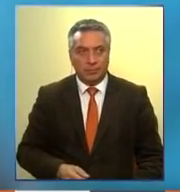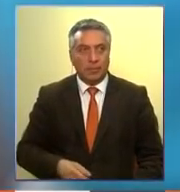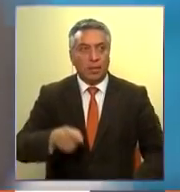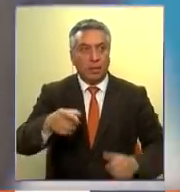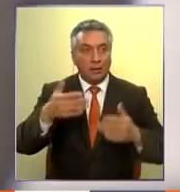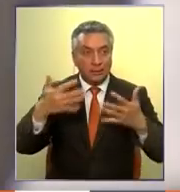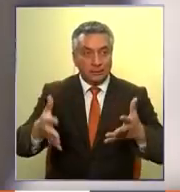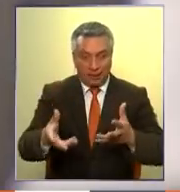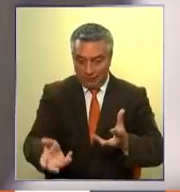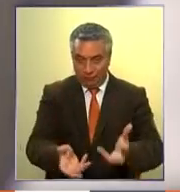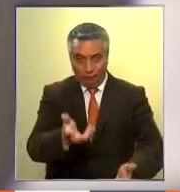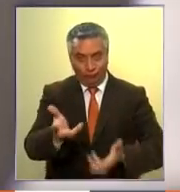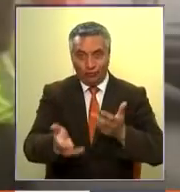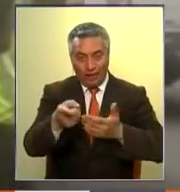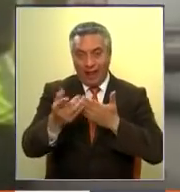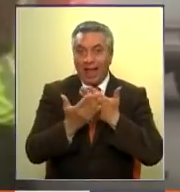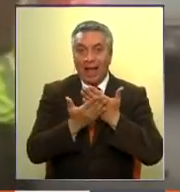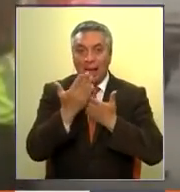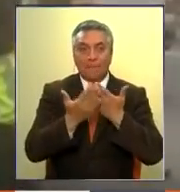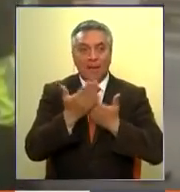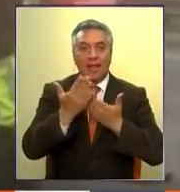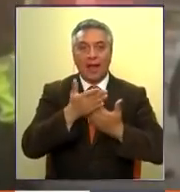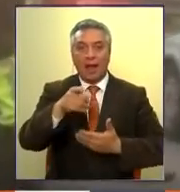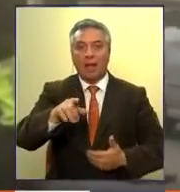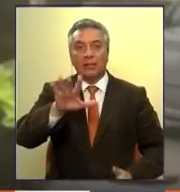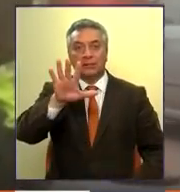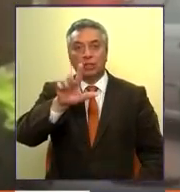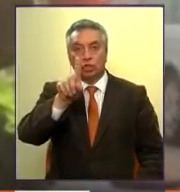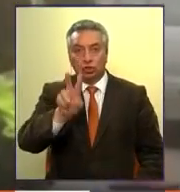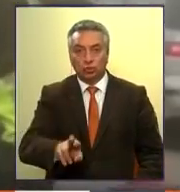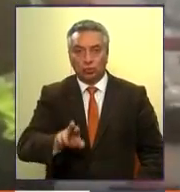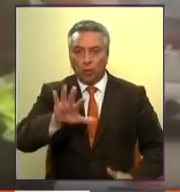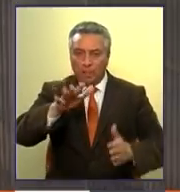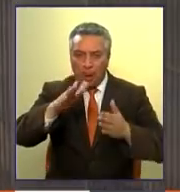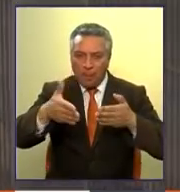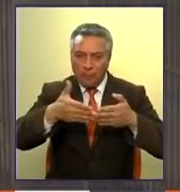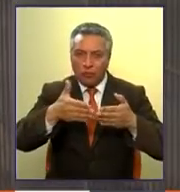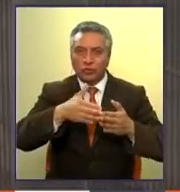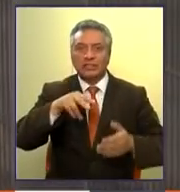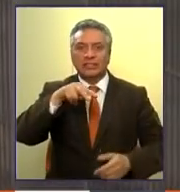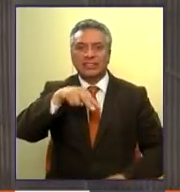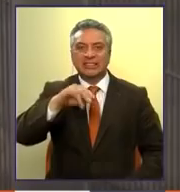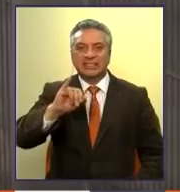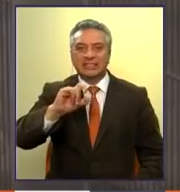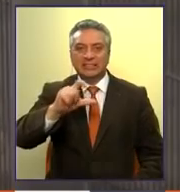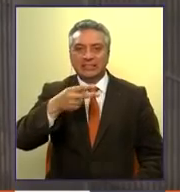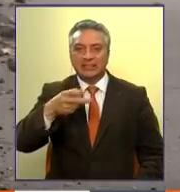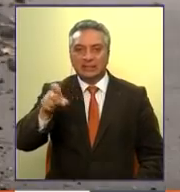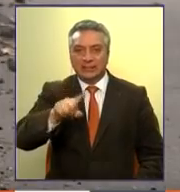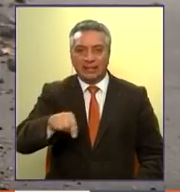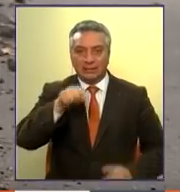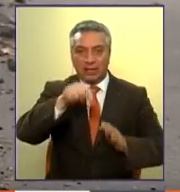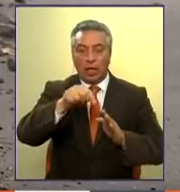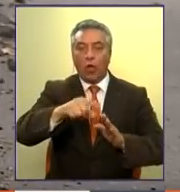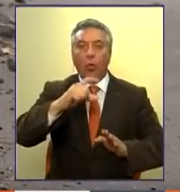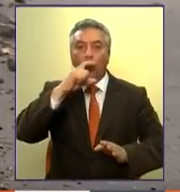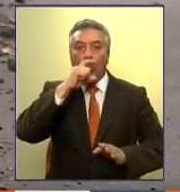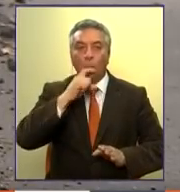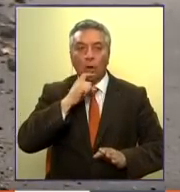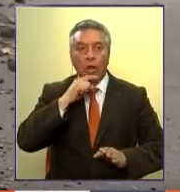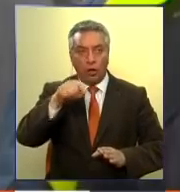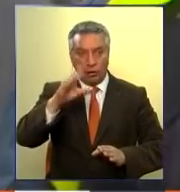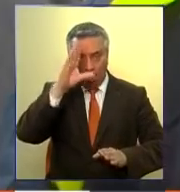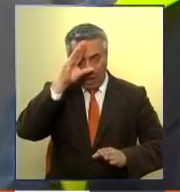todavía humeaba esta fría mañana en la ruta 5 sur a la altura del cruce de los niches en curicó junto al fuego toda la noche